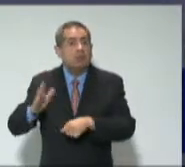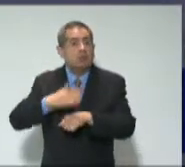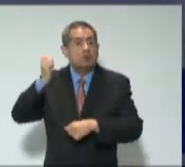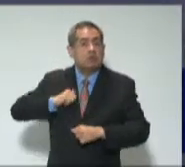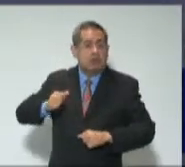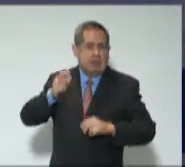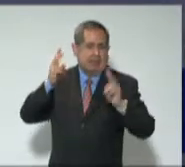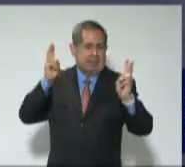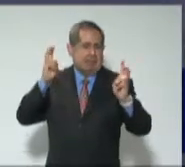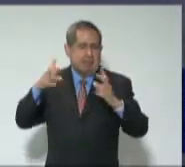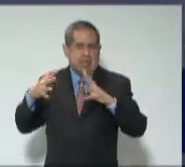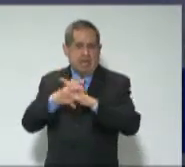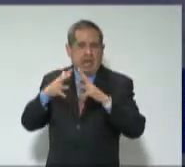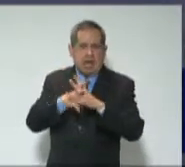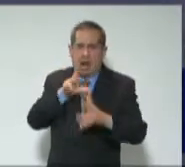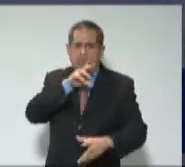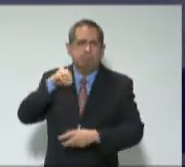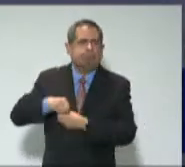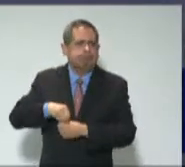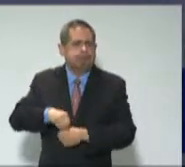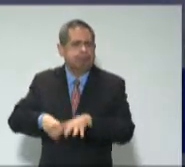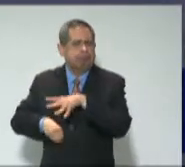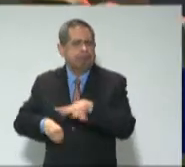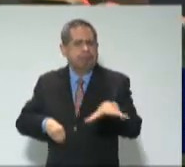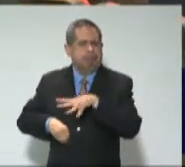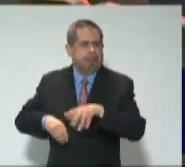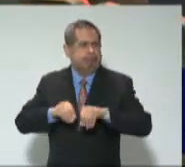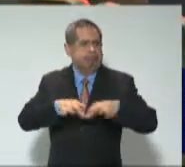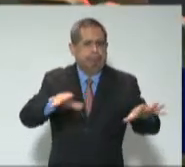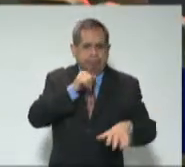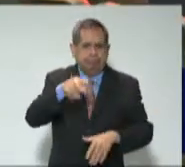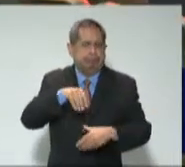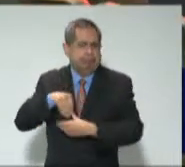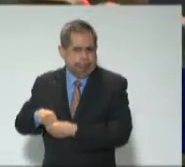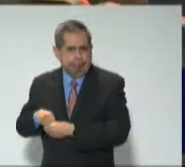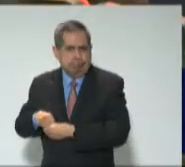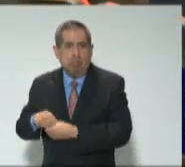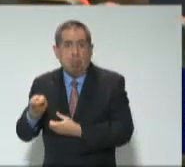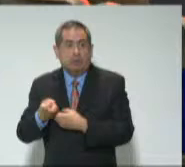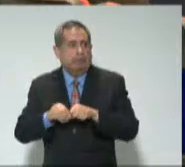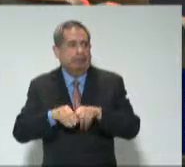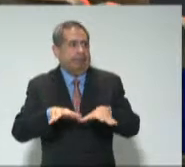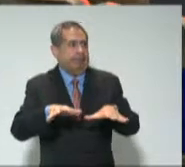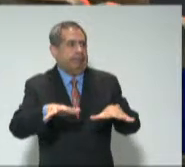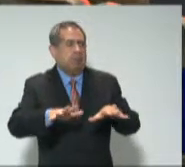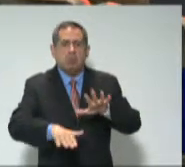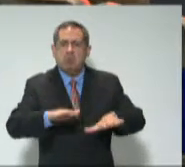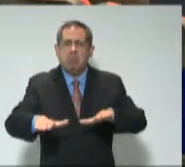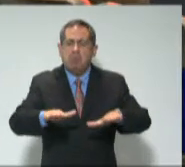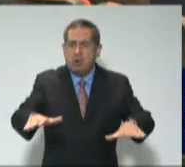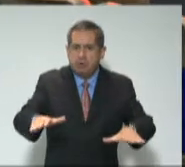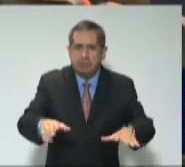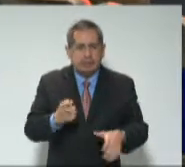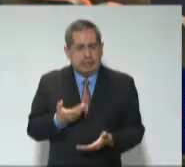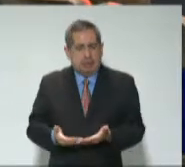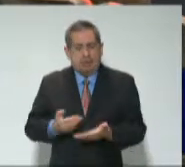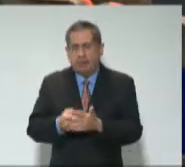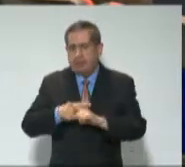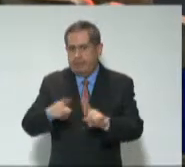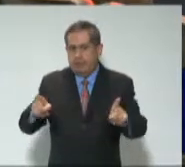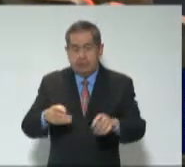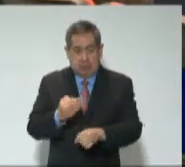de guerra que contribuyó a la propagación de este enfermedad hoy vivimos tiempos diferentes esta pandemia